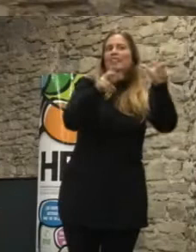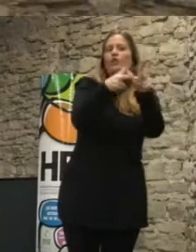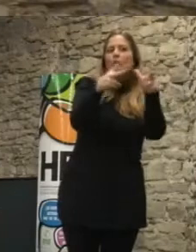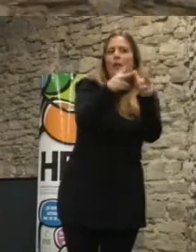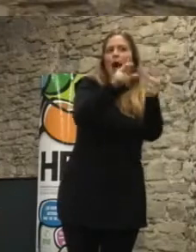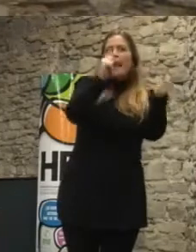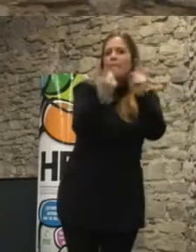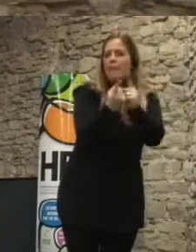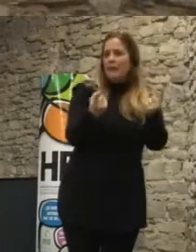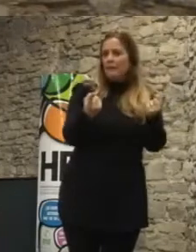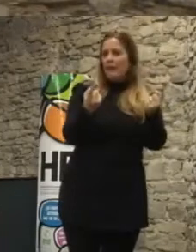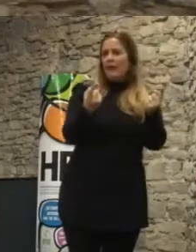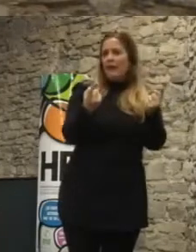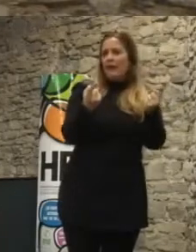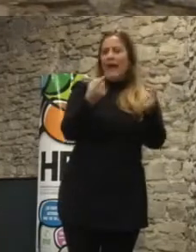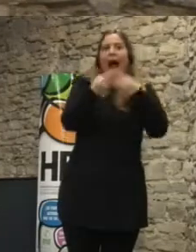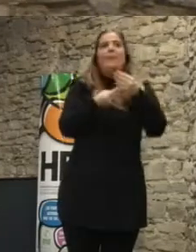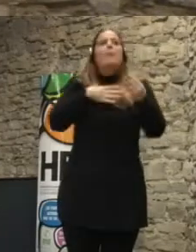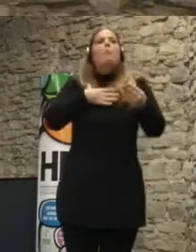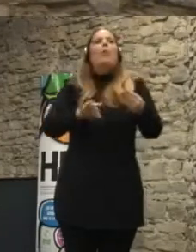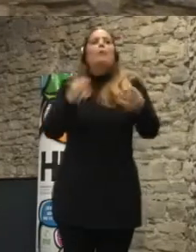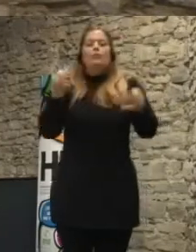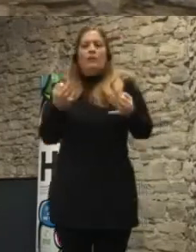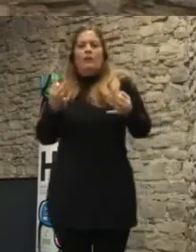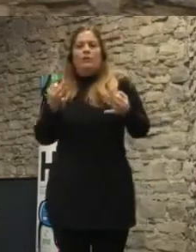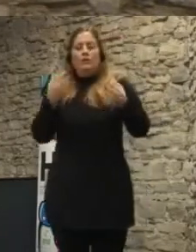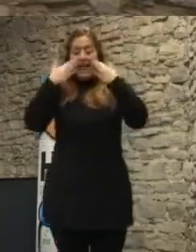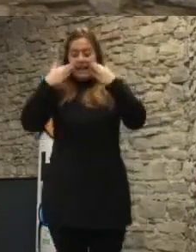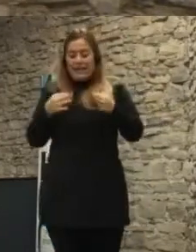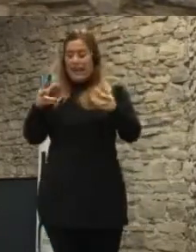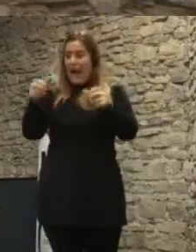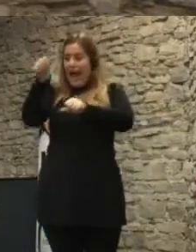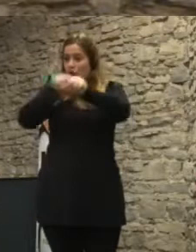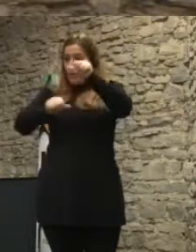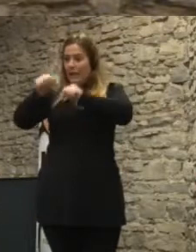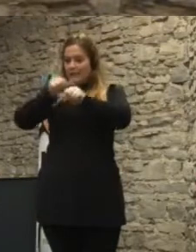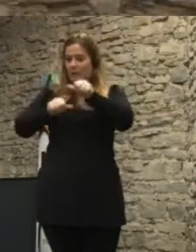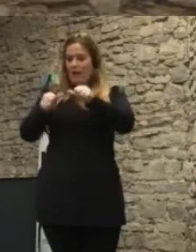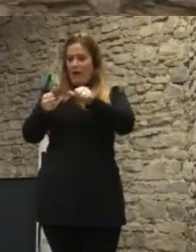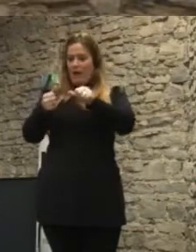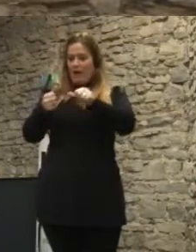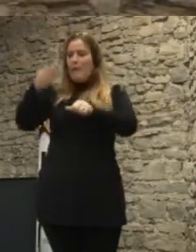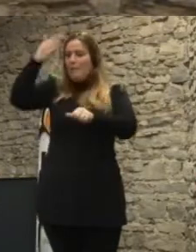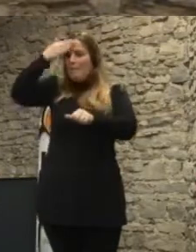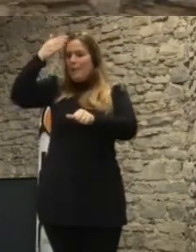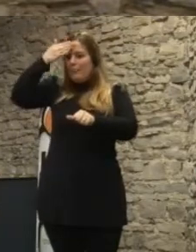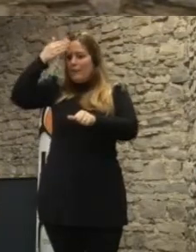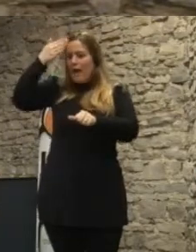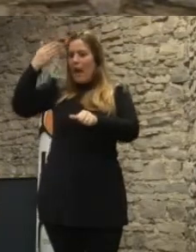cambiante, un hecho asociativo y una realidad asociativa que es nuclear